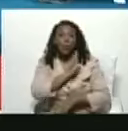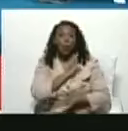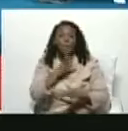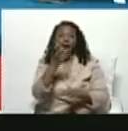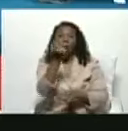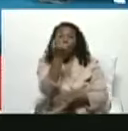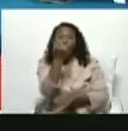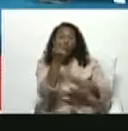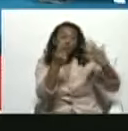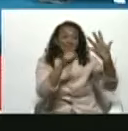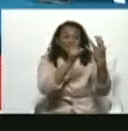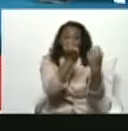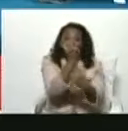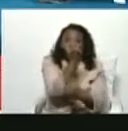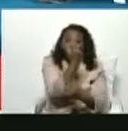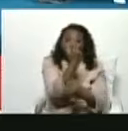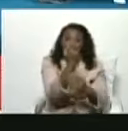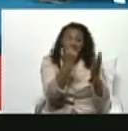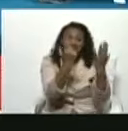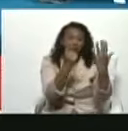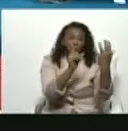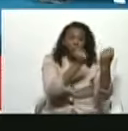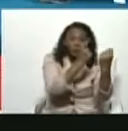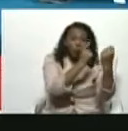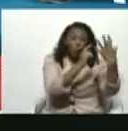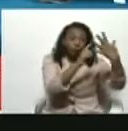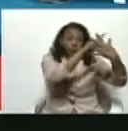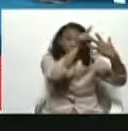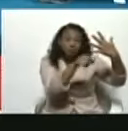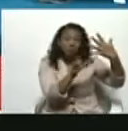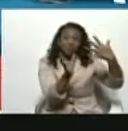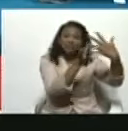las 11 que están en toda Venezuela, ¿es así? Correcto.